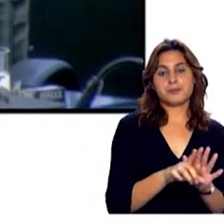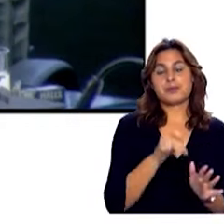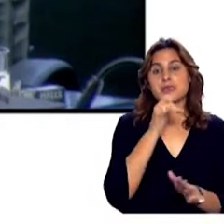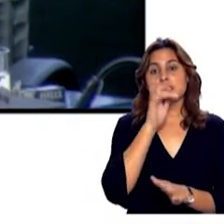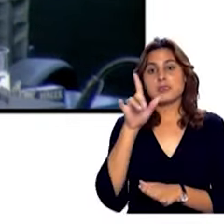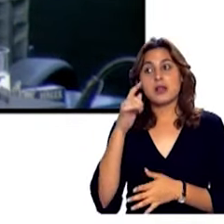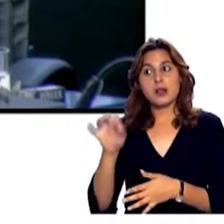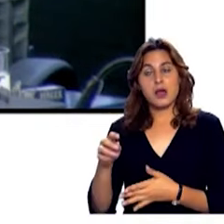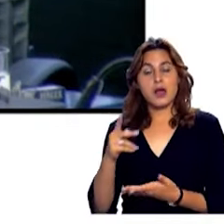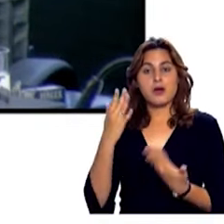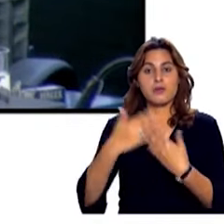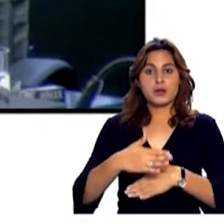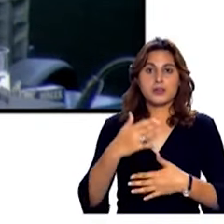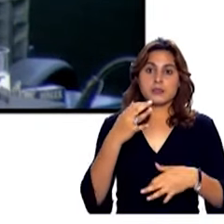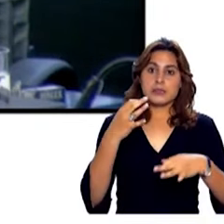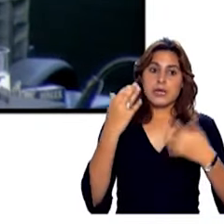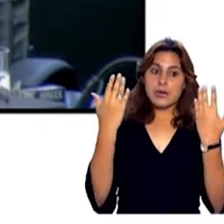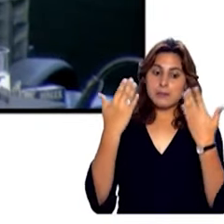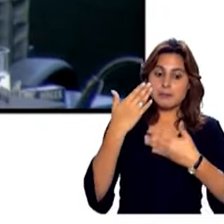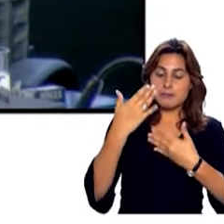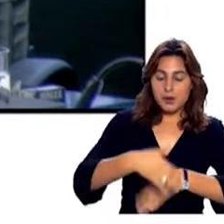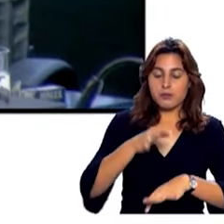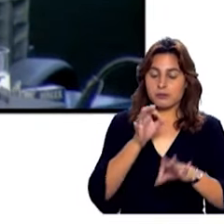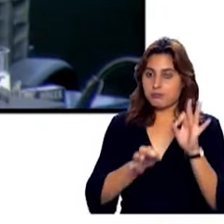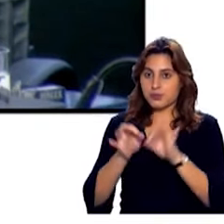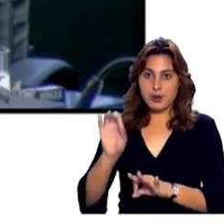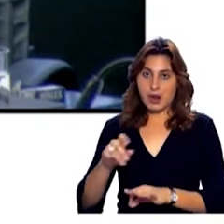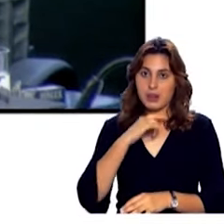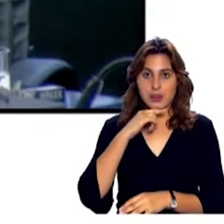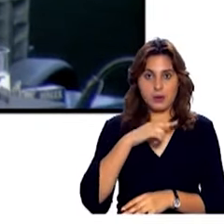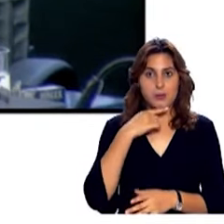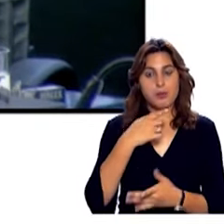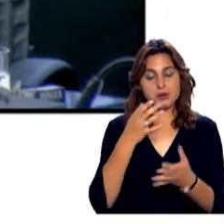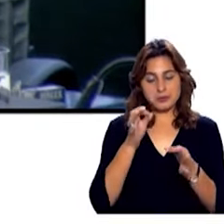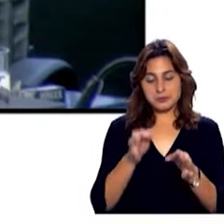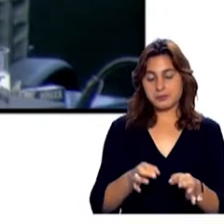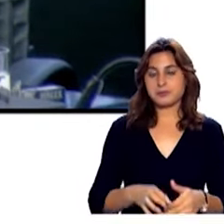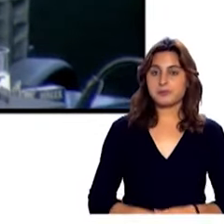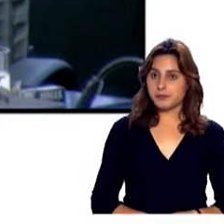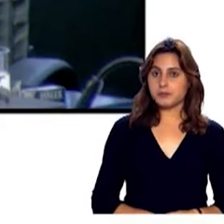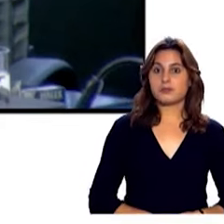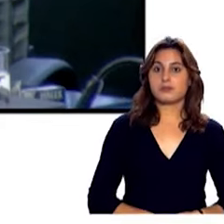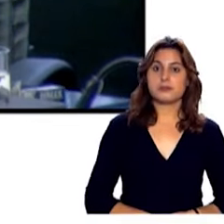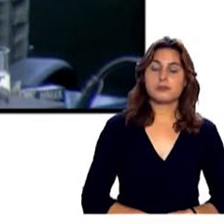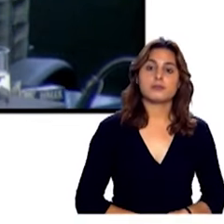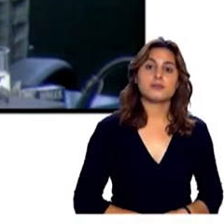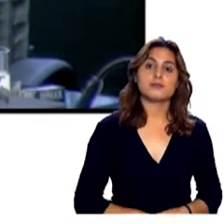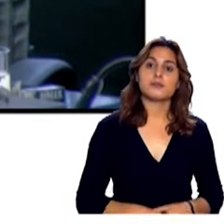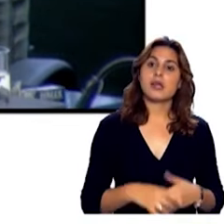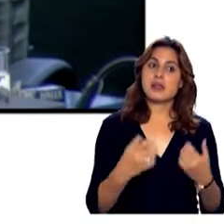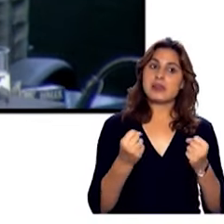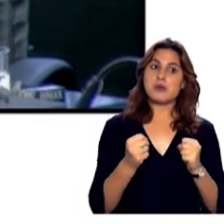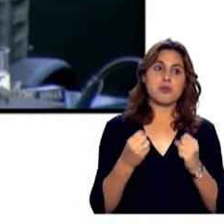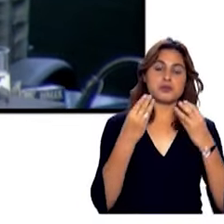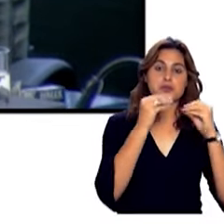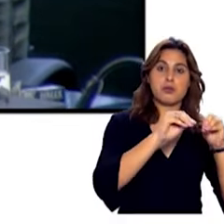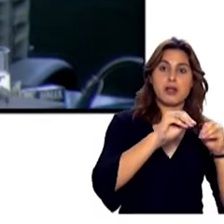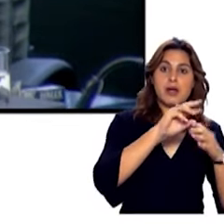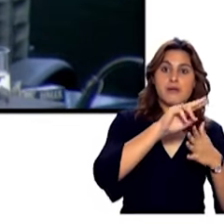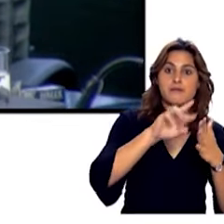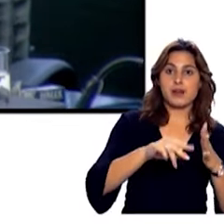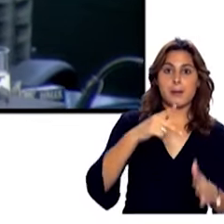correcta Punto no se pued plantear cuestiones probatorias Elo probado es inic no puede